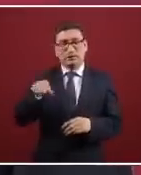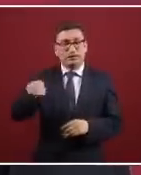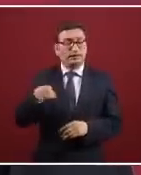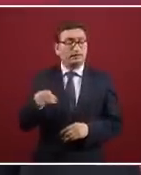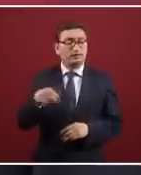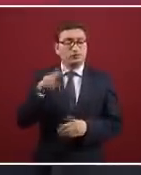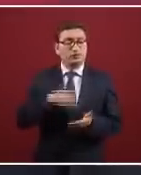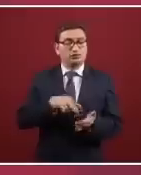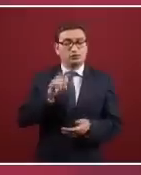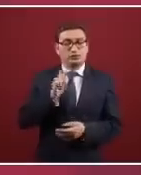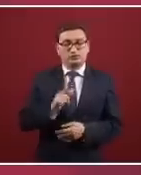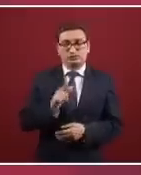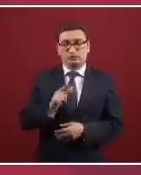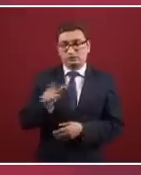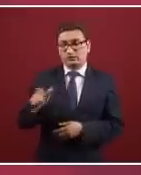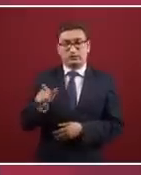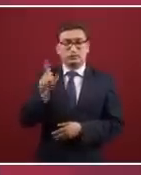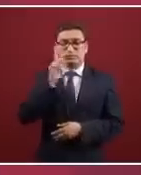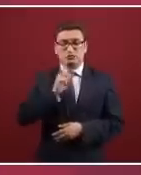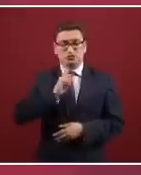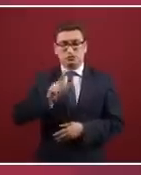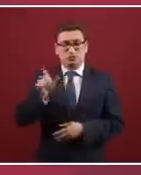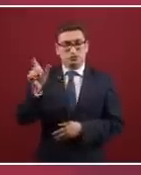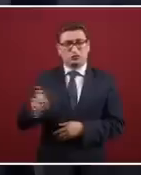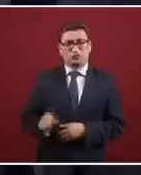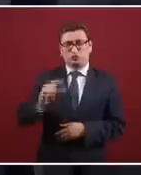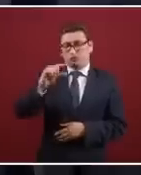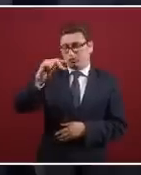2017, una mujer inteligente,